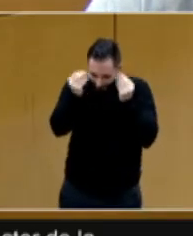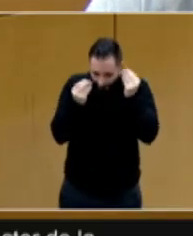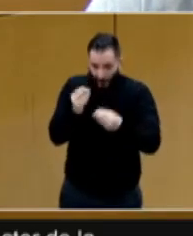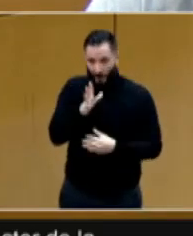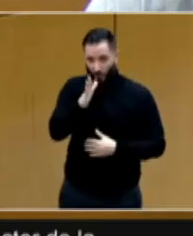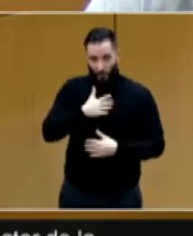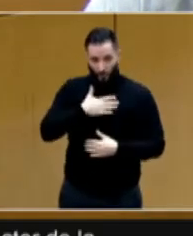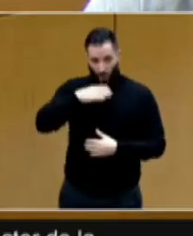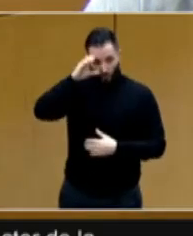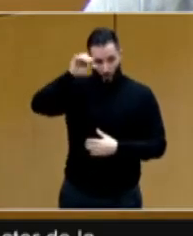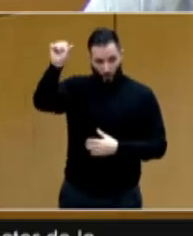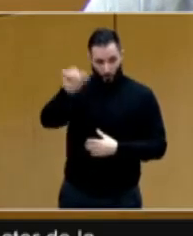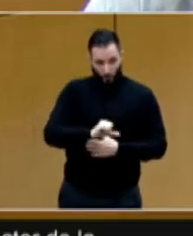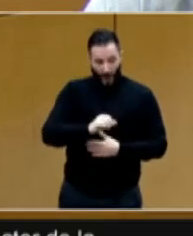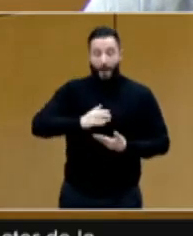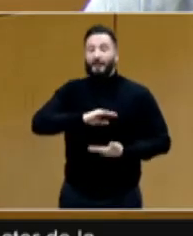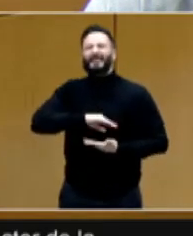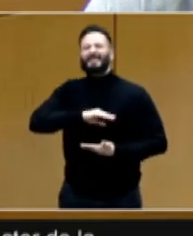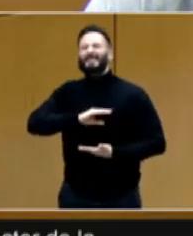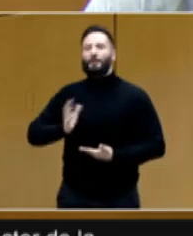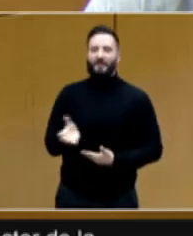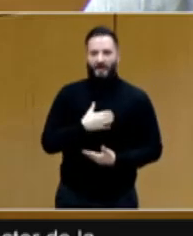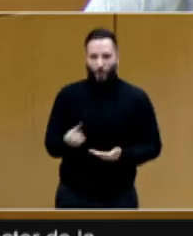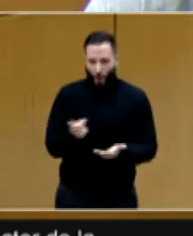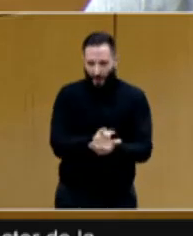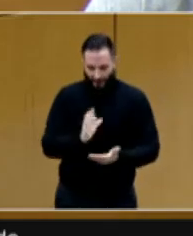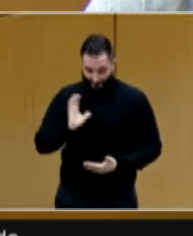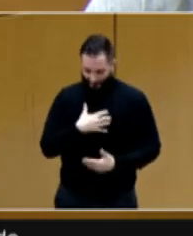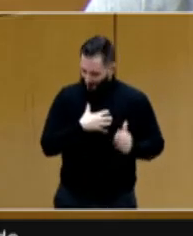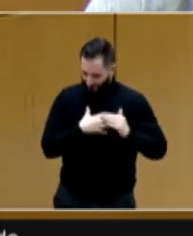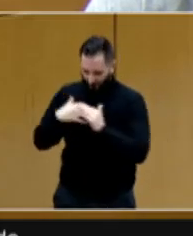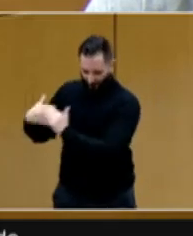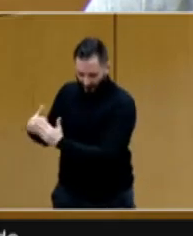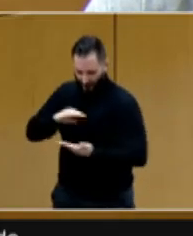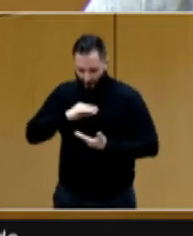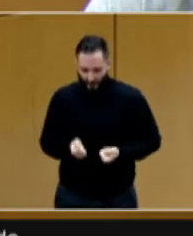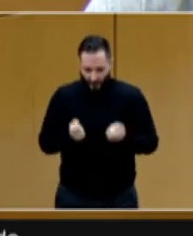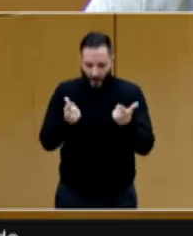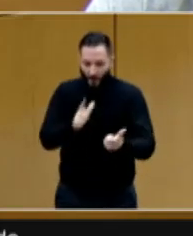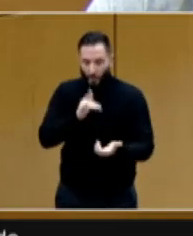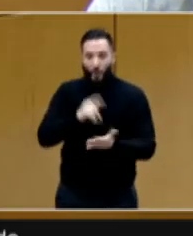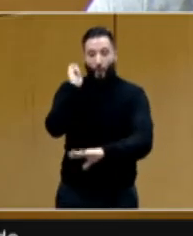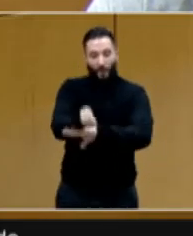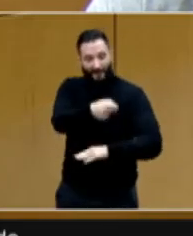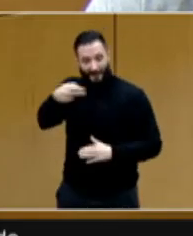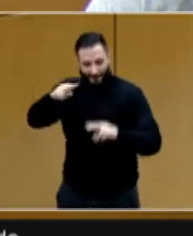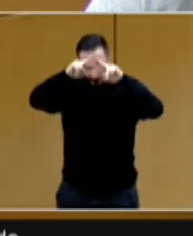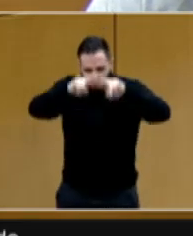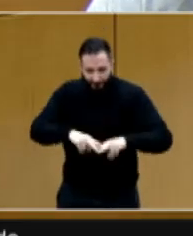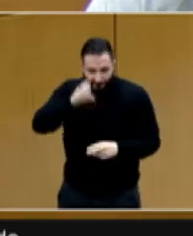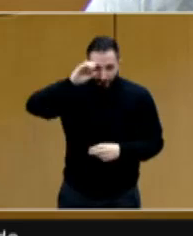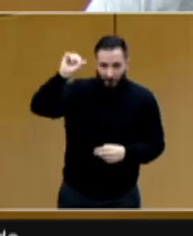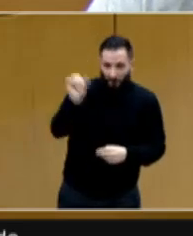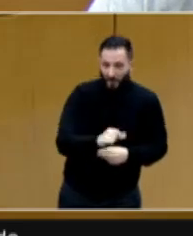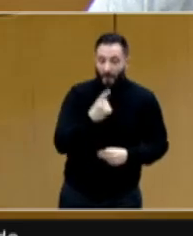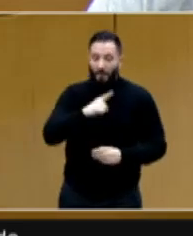he oído a jueces y esto que bueno que no está muy claro y luego además hay sobre esta ley sobre